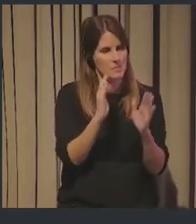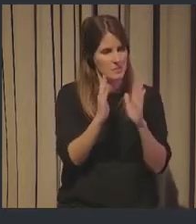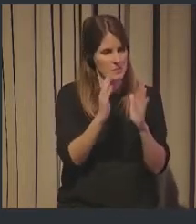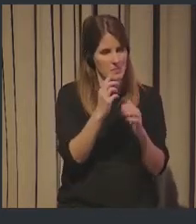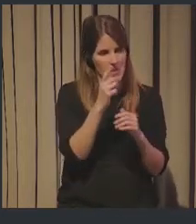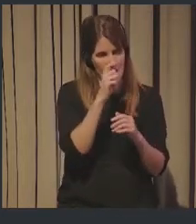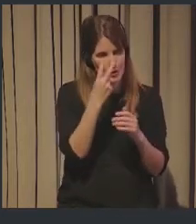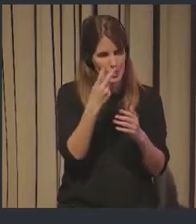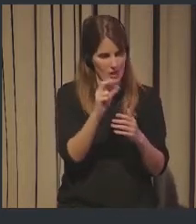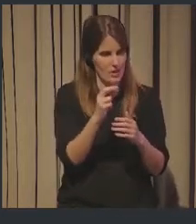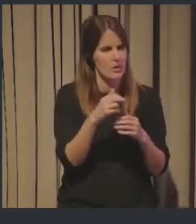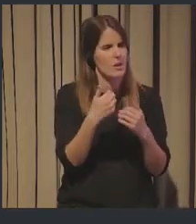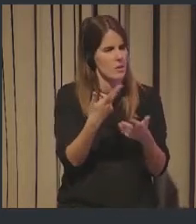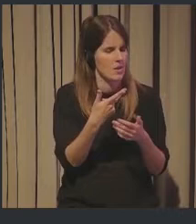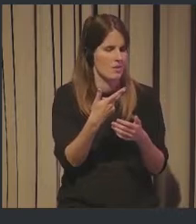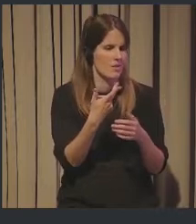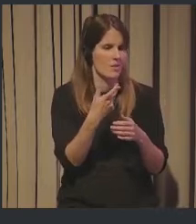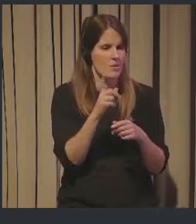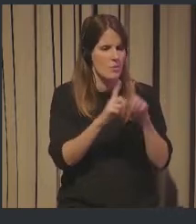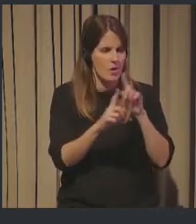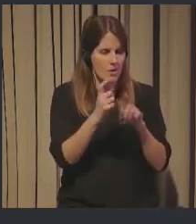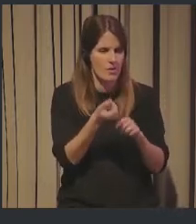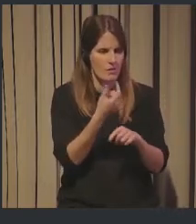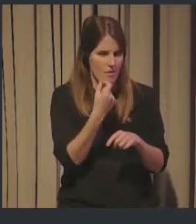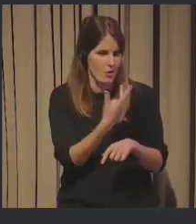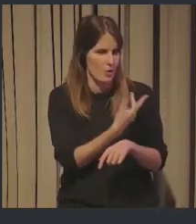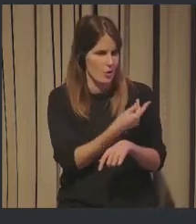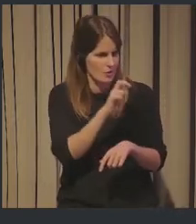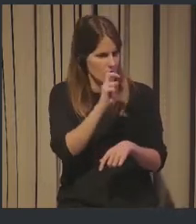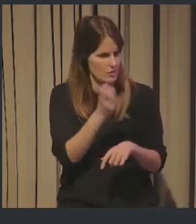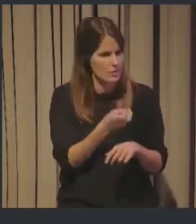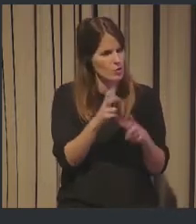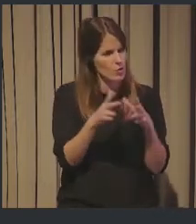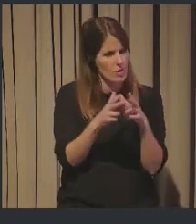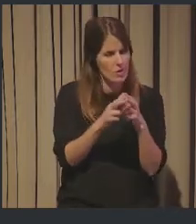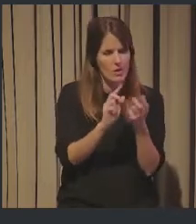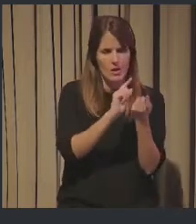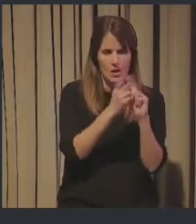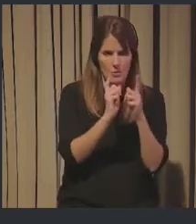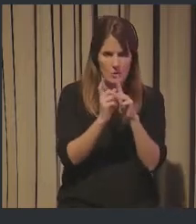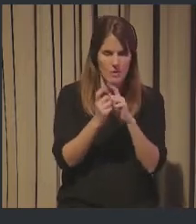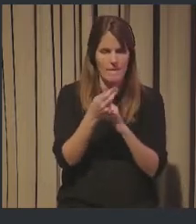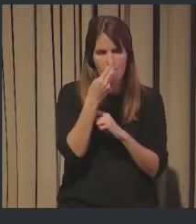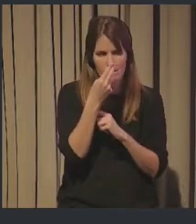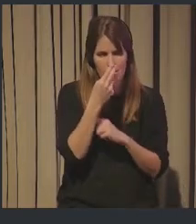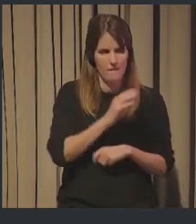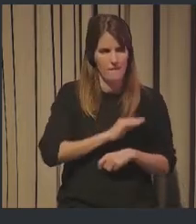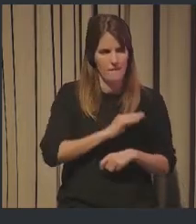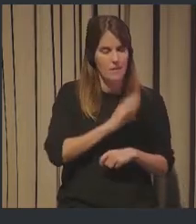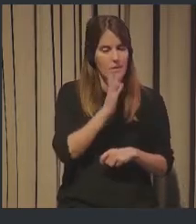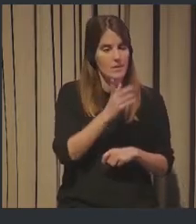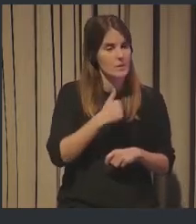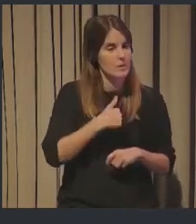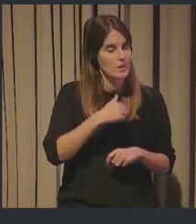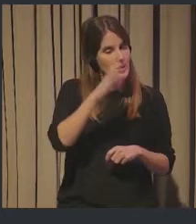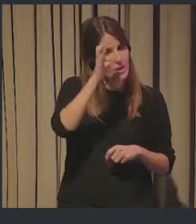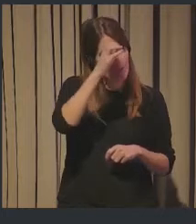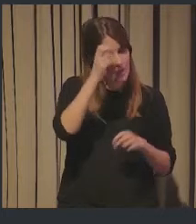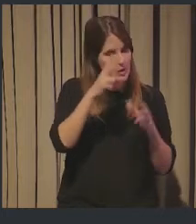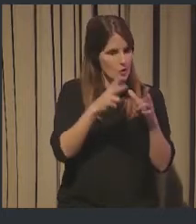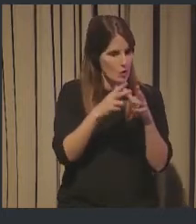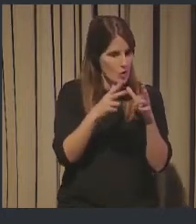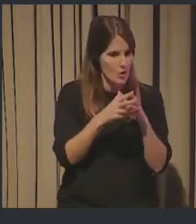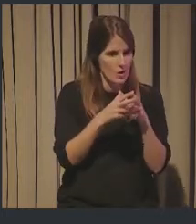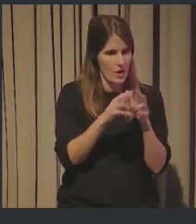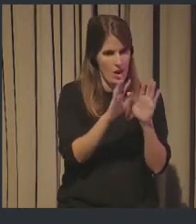70. Por lo tanto, se estaban produciendo muchos cambios y me interesaban. Y empecé a enseñar sociología. Los libros